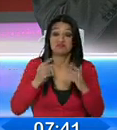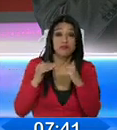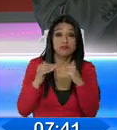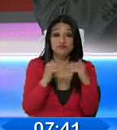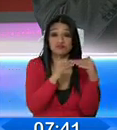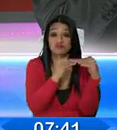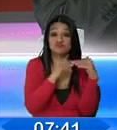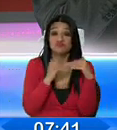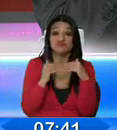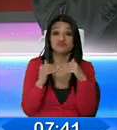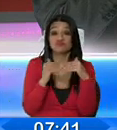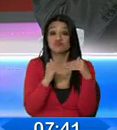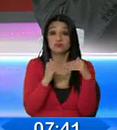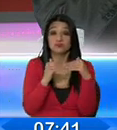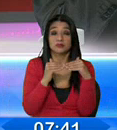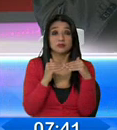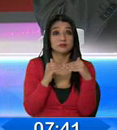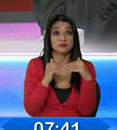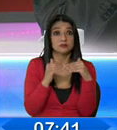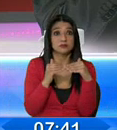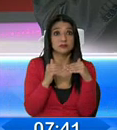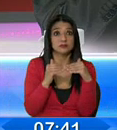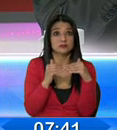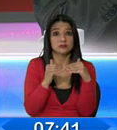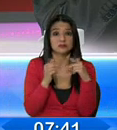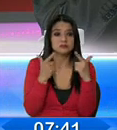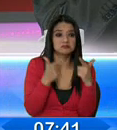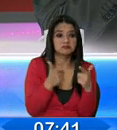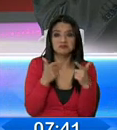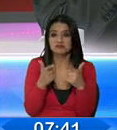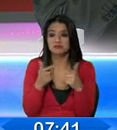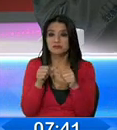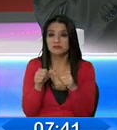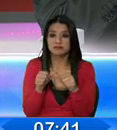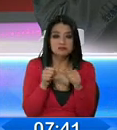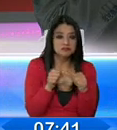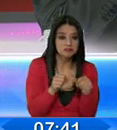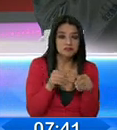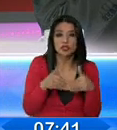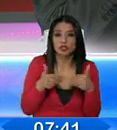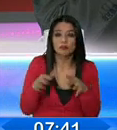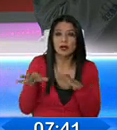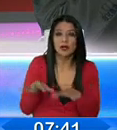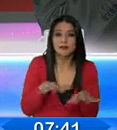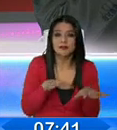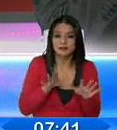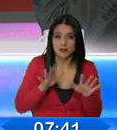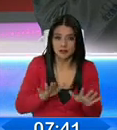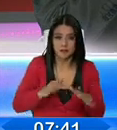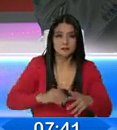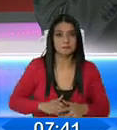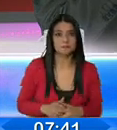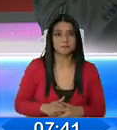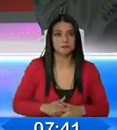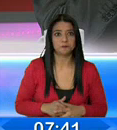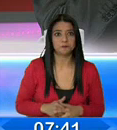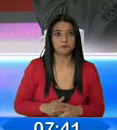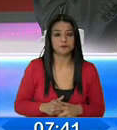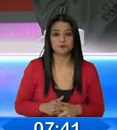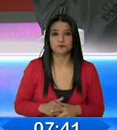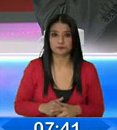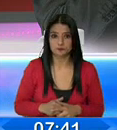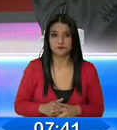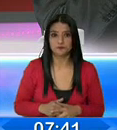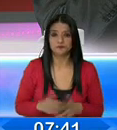ver con el mutuo seguimiento de actividades a gestión. En el momento en el cual